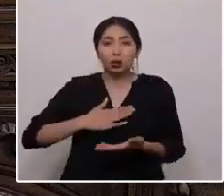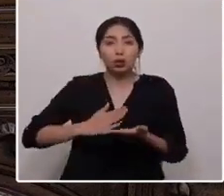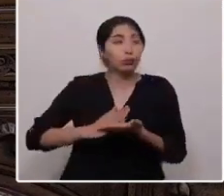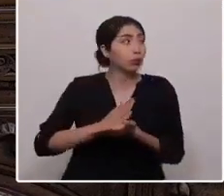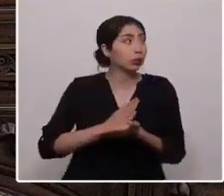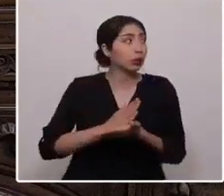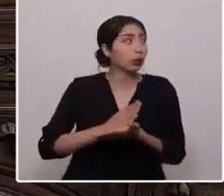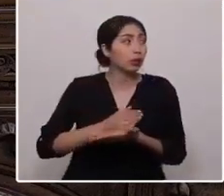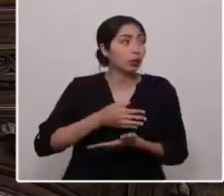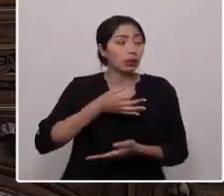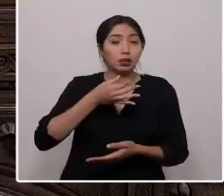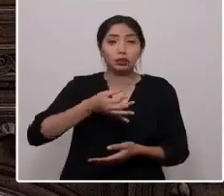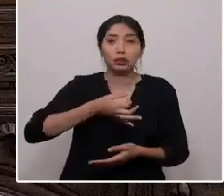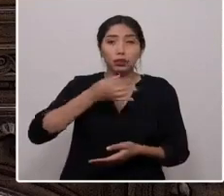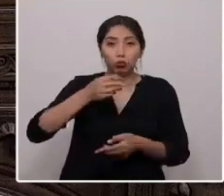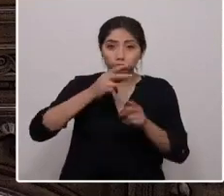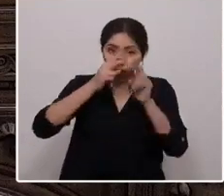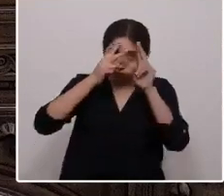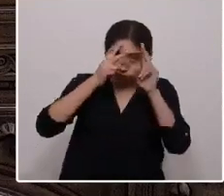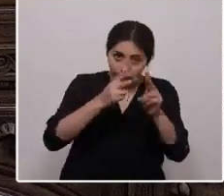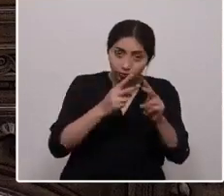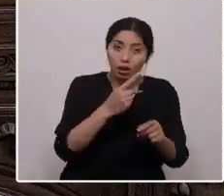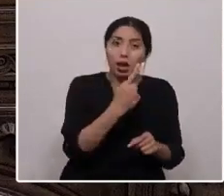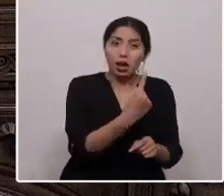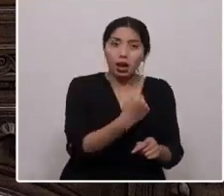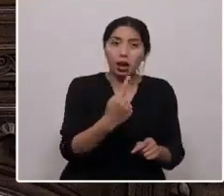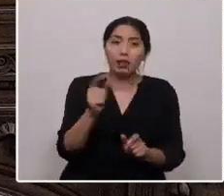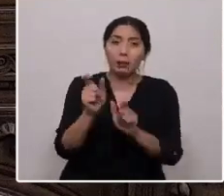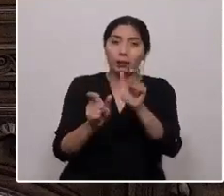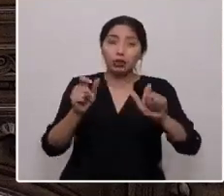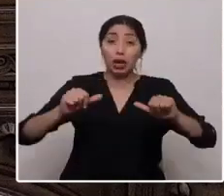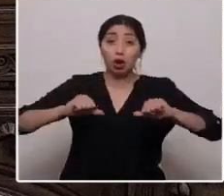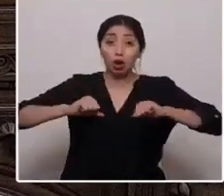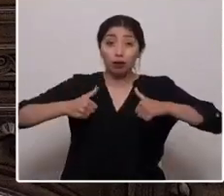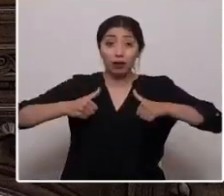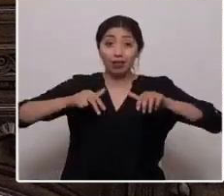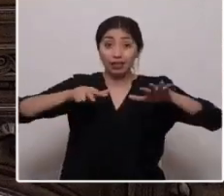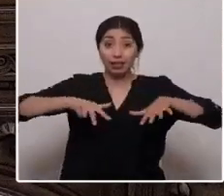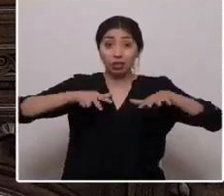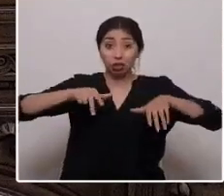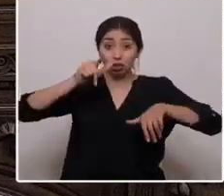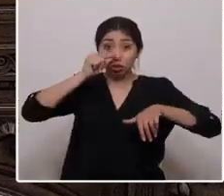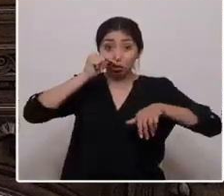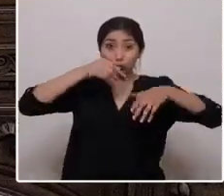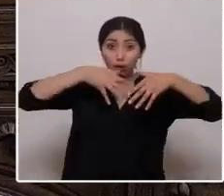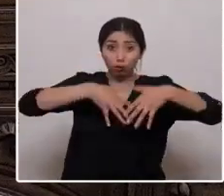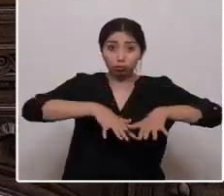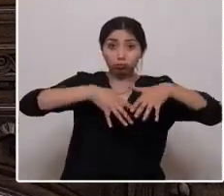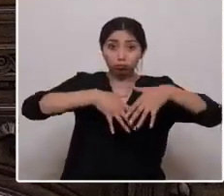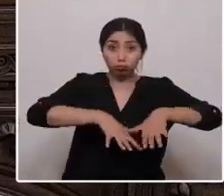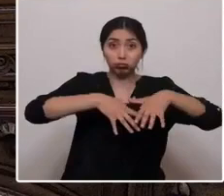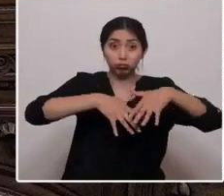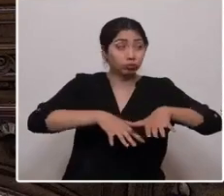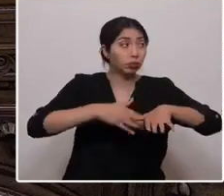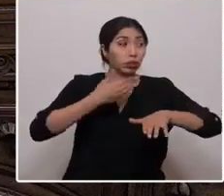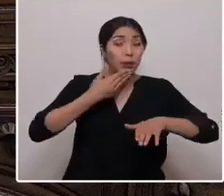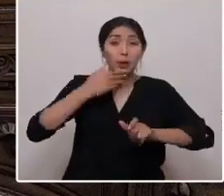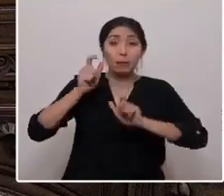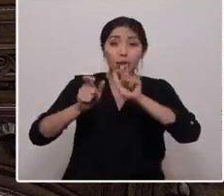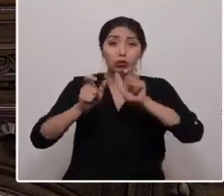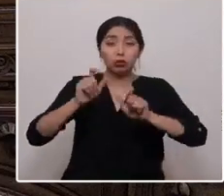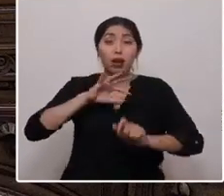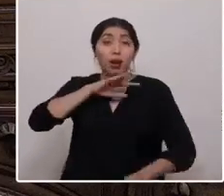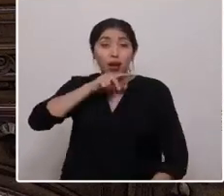honrando a cada joven que se movilizó en aquel 18 de octubre ya los no tan jóvenes que desde